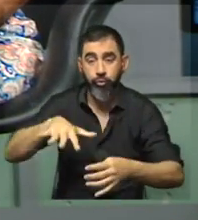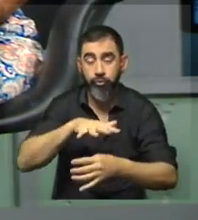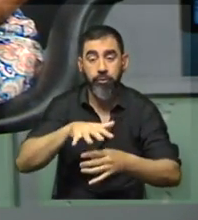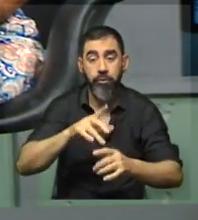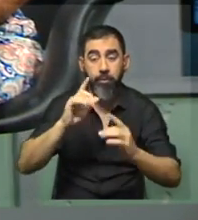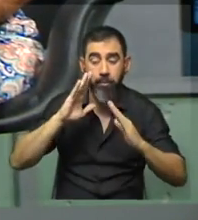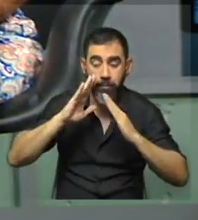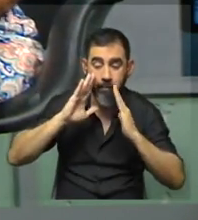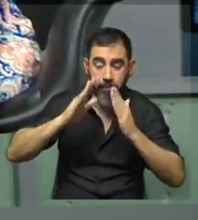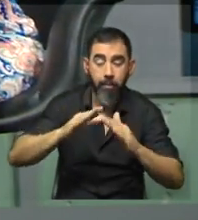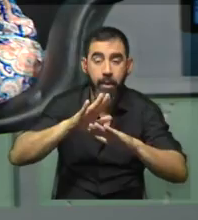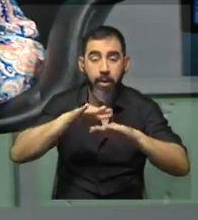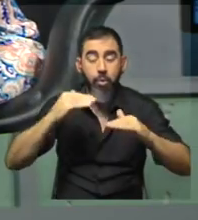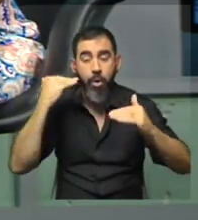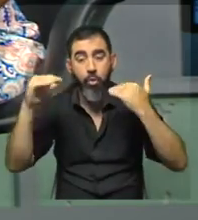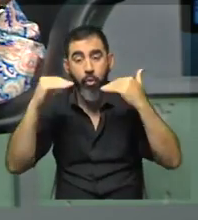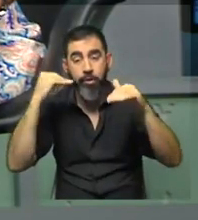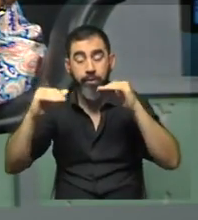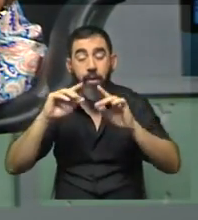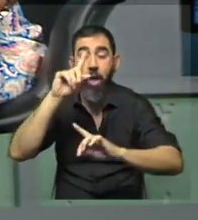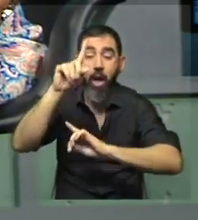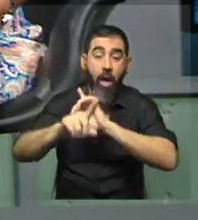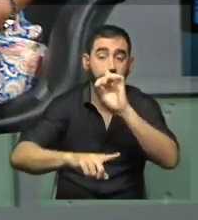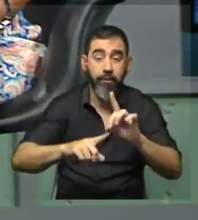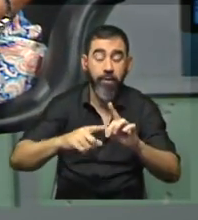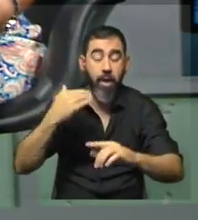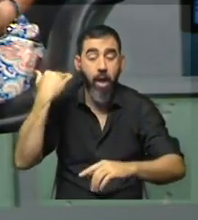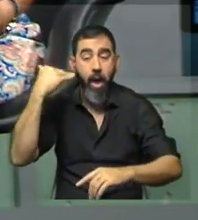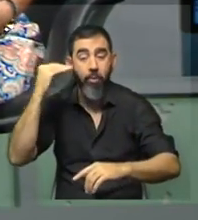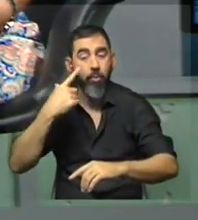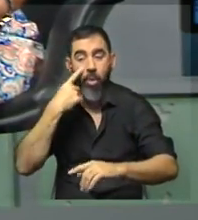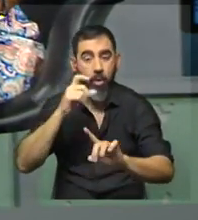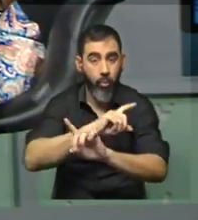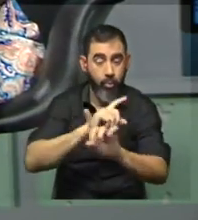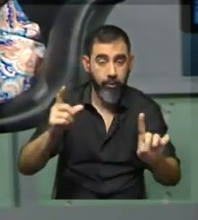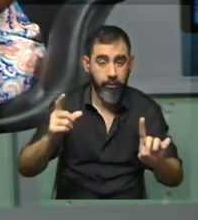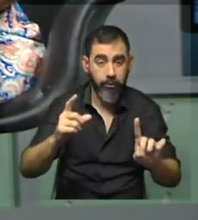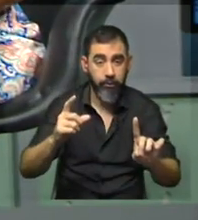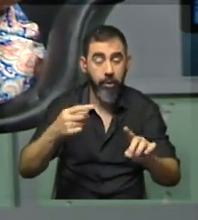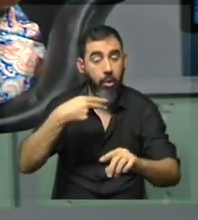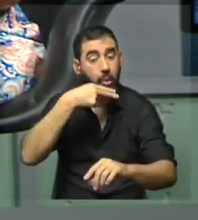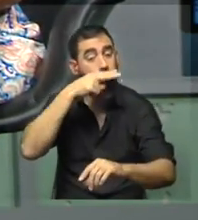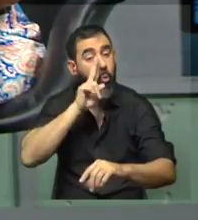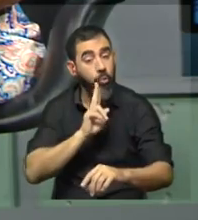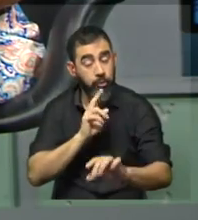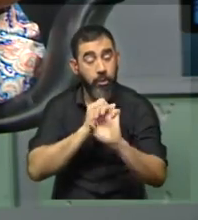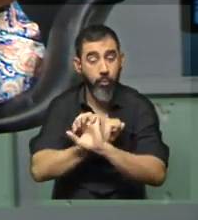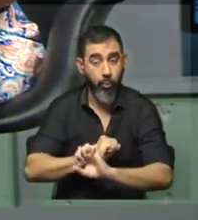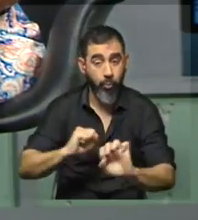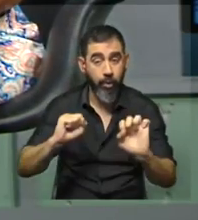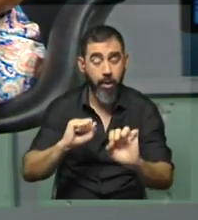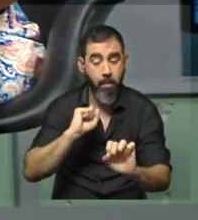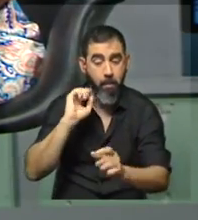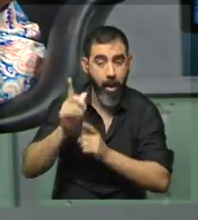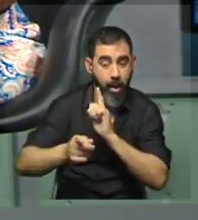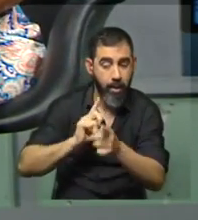a niños, niñas y adolescentes. Y a veces uno, desde el lugar costado del adulto, no se da cuenta qué conductas pueden significar ese